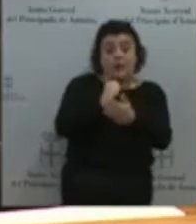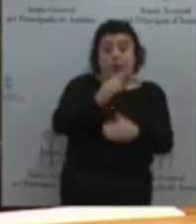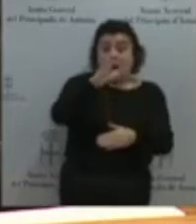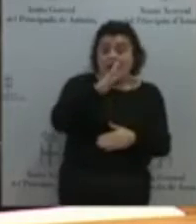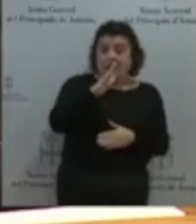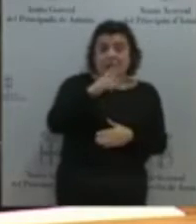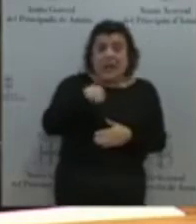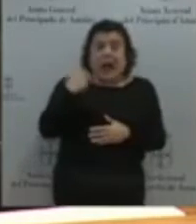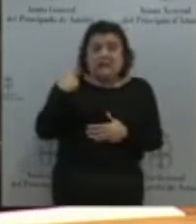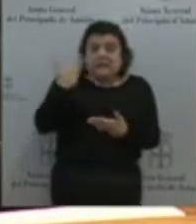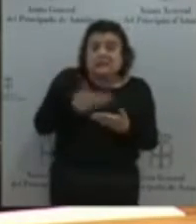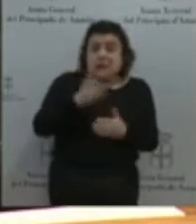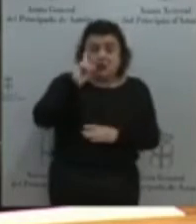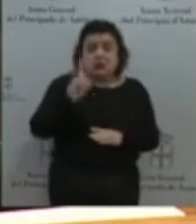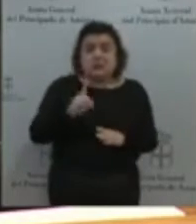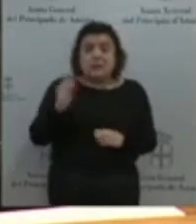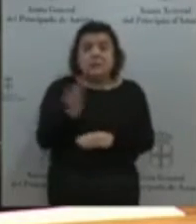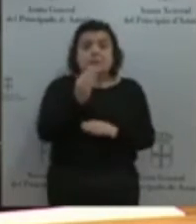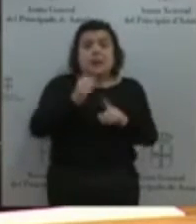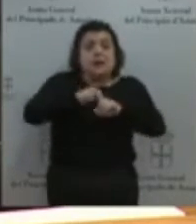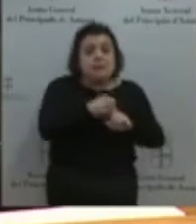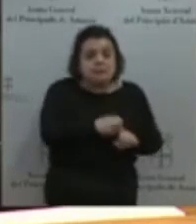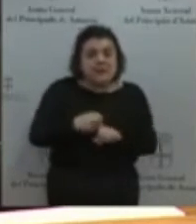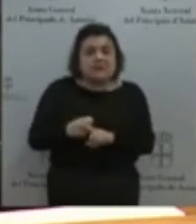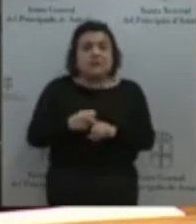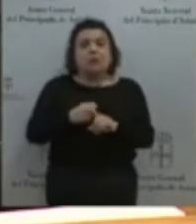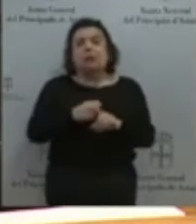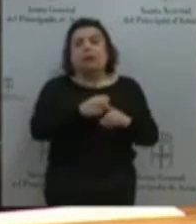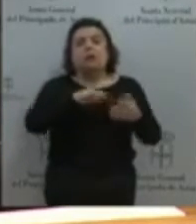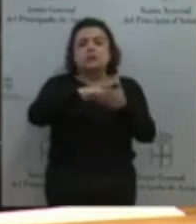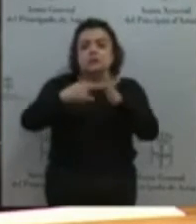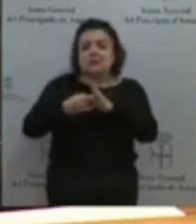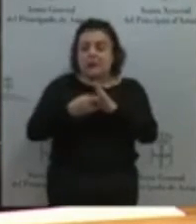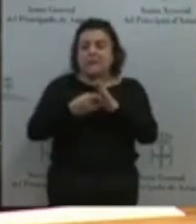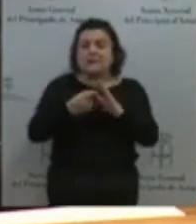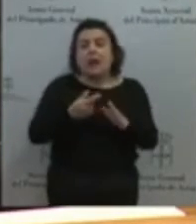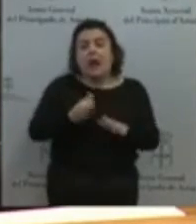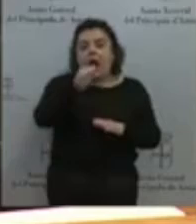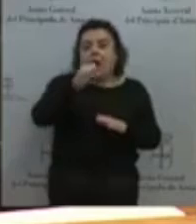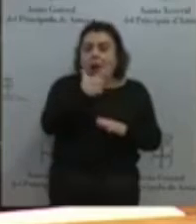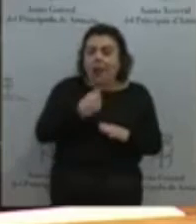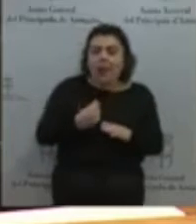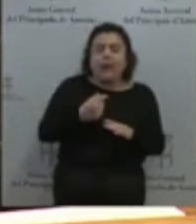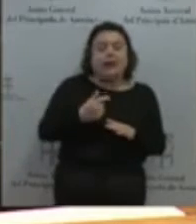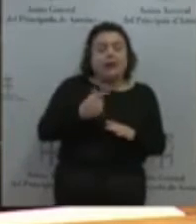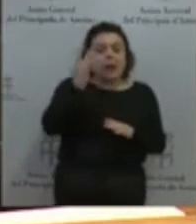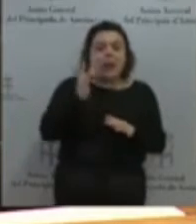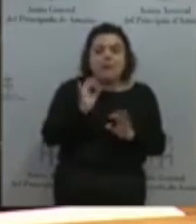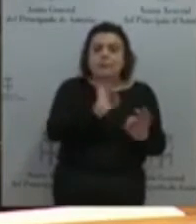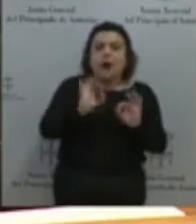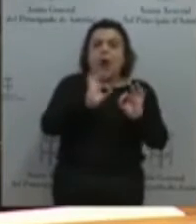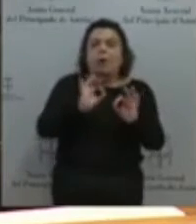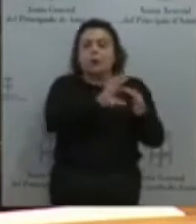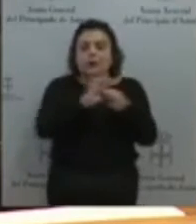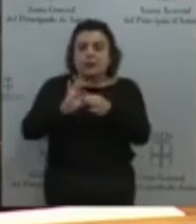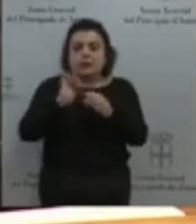sobre los sistemas de depuración y saneamiento asociados a la actividad turística, y sacante a sitios puntuales non se conocen problemas de